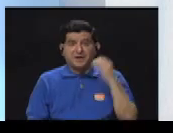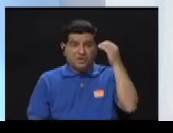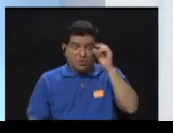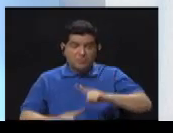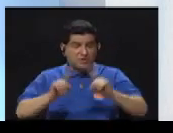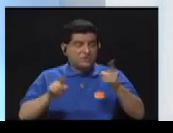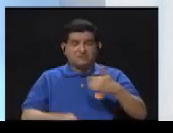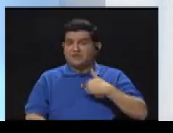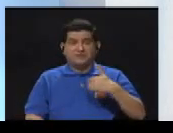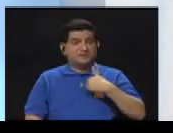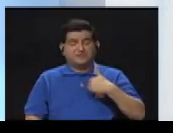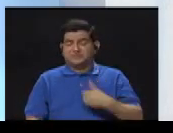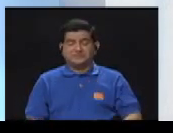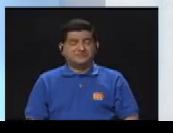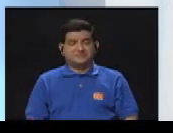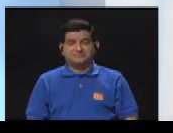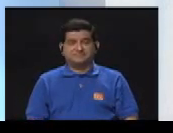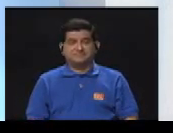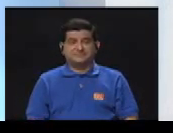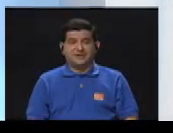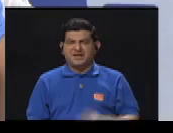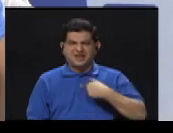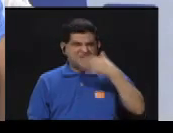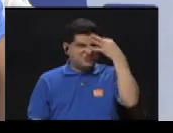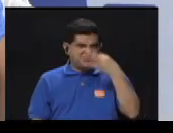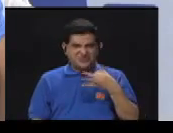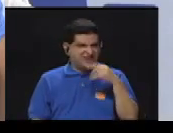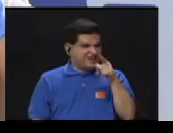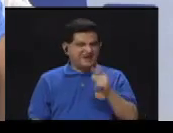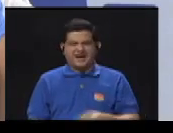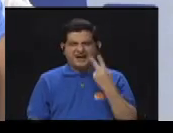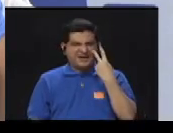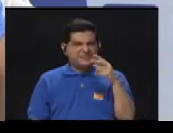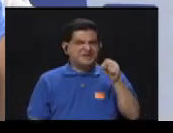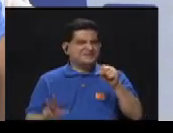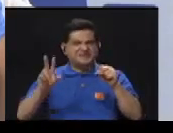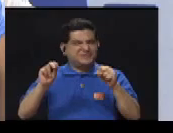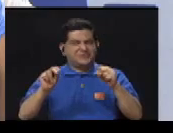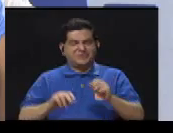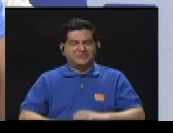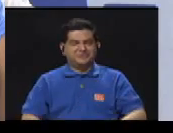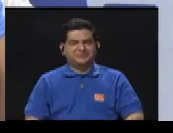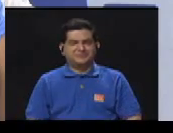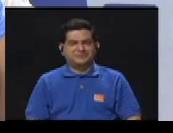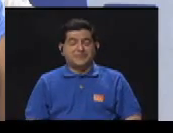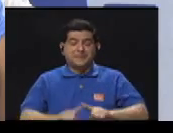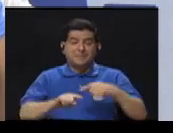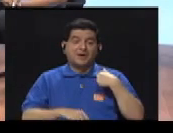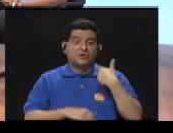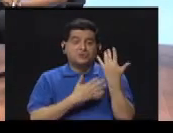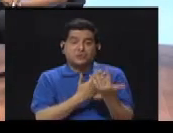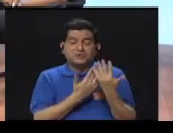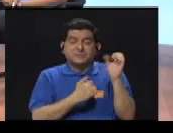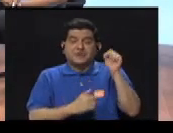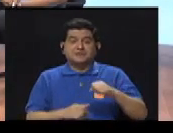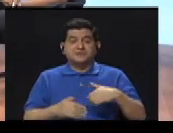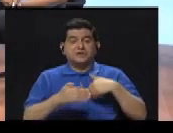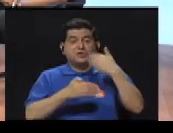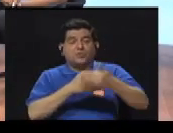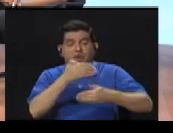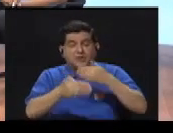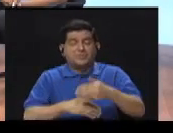más opinión que esa no nos emitió, entonces al final ni siquiera le creí si lo había visto o no. Entonces, claro. Pero yo espero que sí, o tal